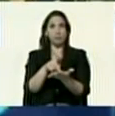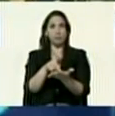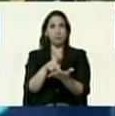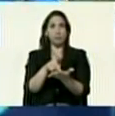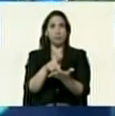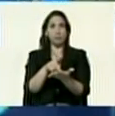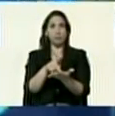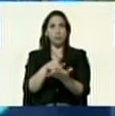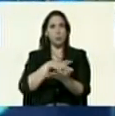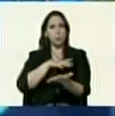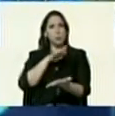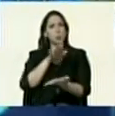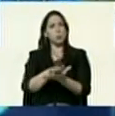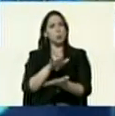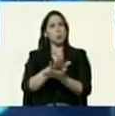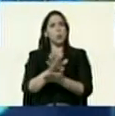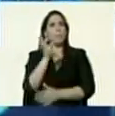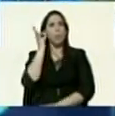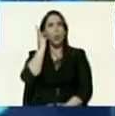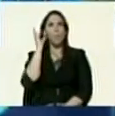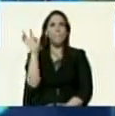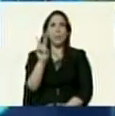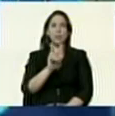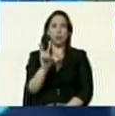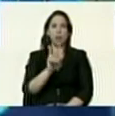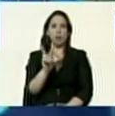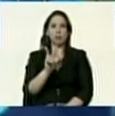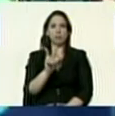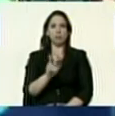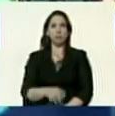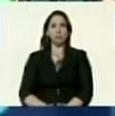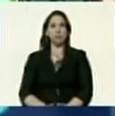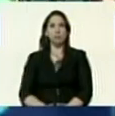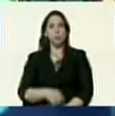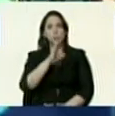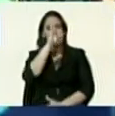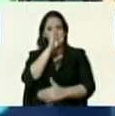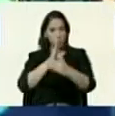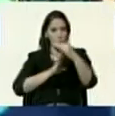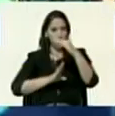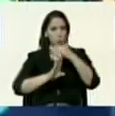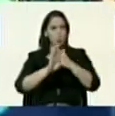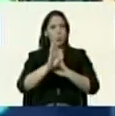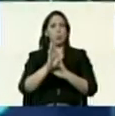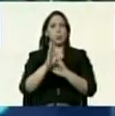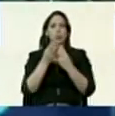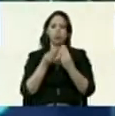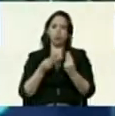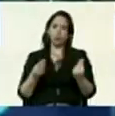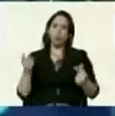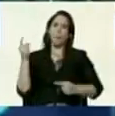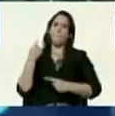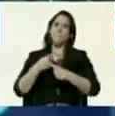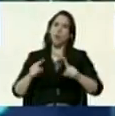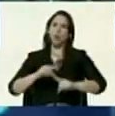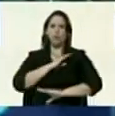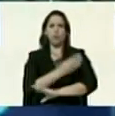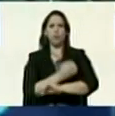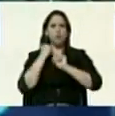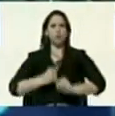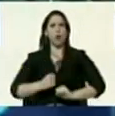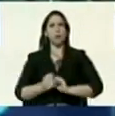con la tranquilidad de la mujer venezolana, con la humildad, la sencillez, pero la firmeza, el coraje y la